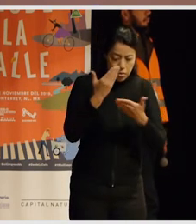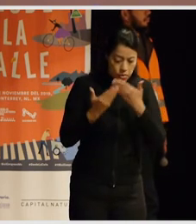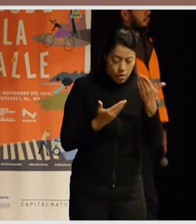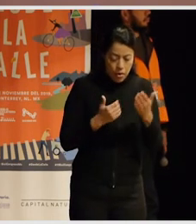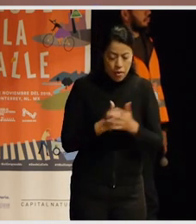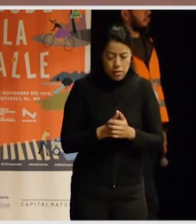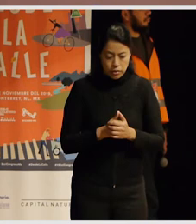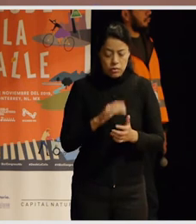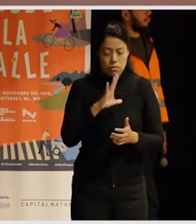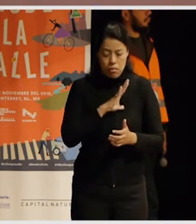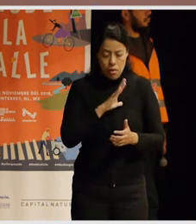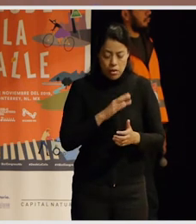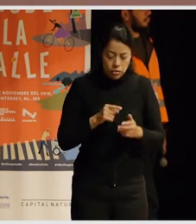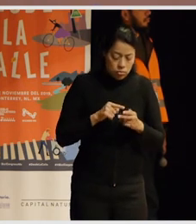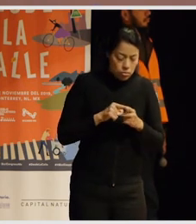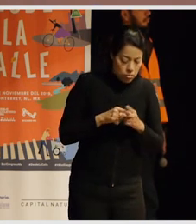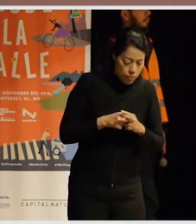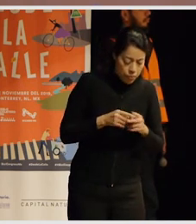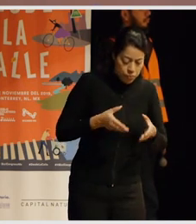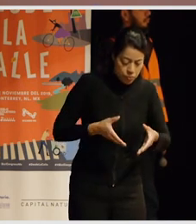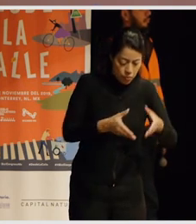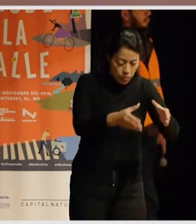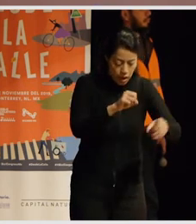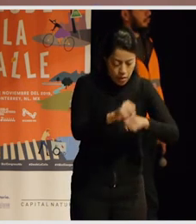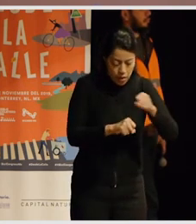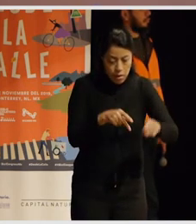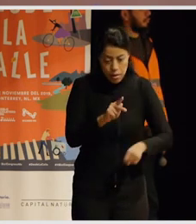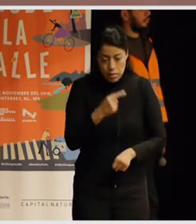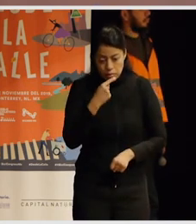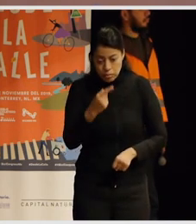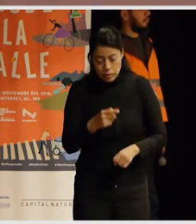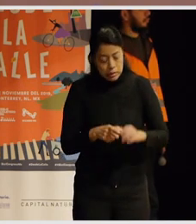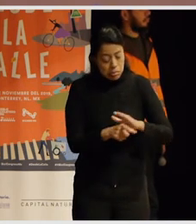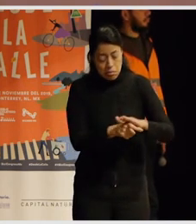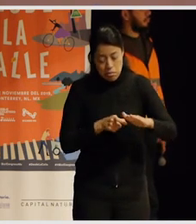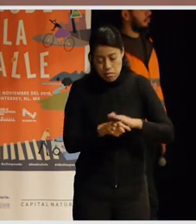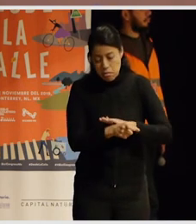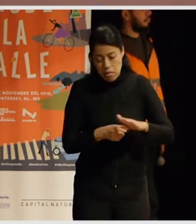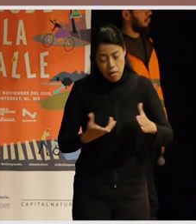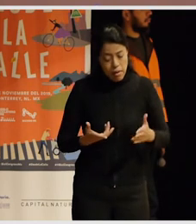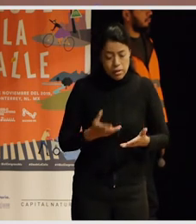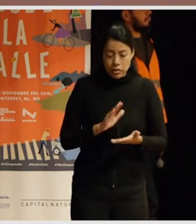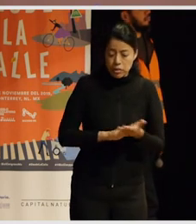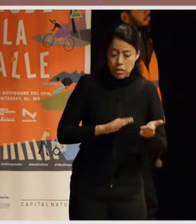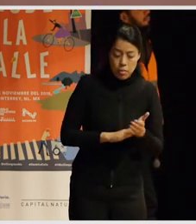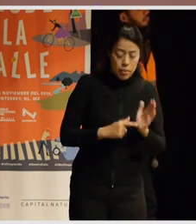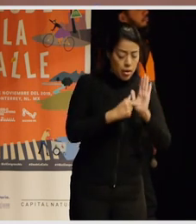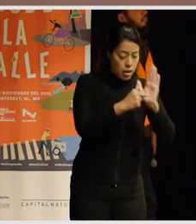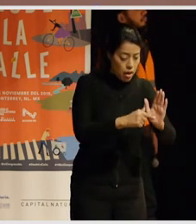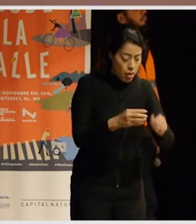debería haber habido desde un inicio inclusive las ciclovías y todo pero como dice esa fue la corrupción y todo realmente de papel a la calle